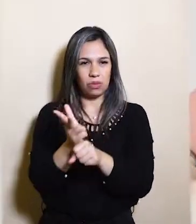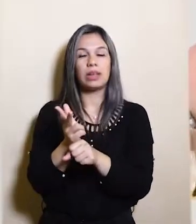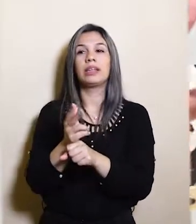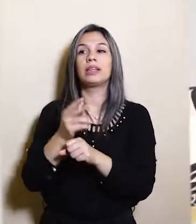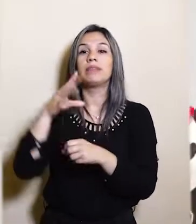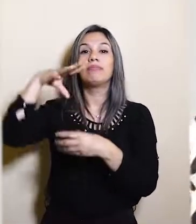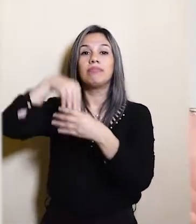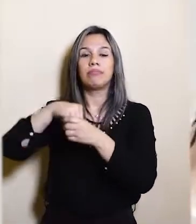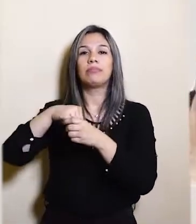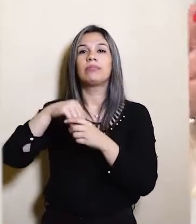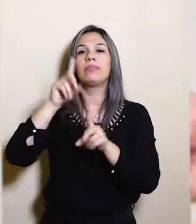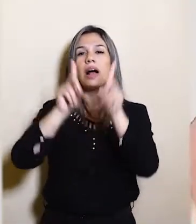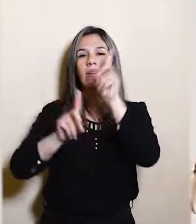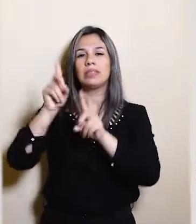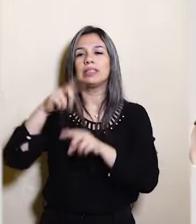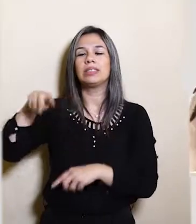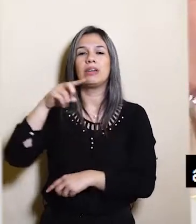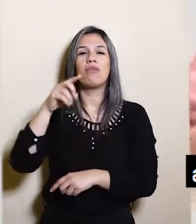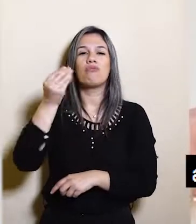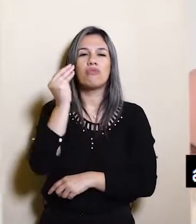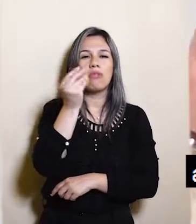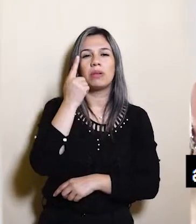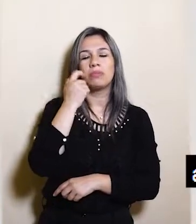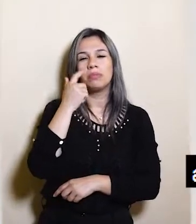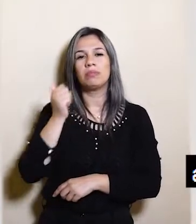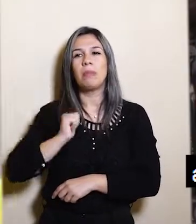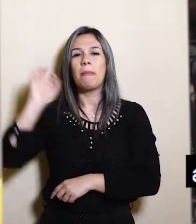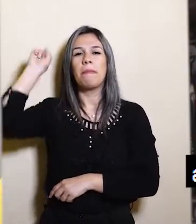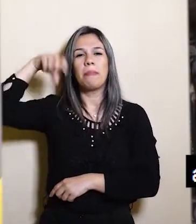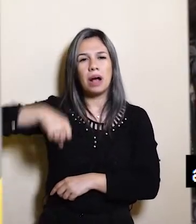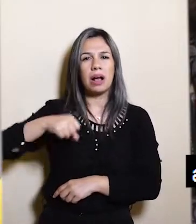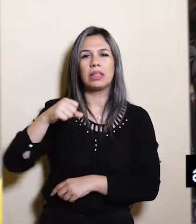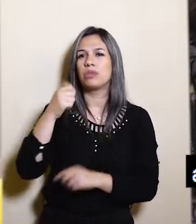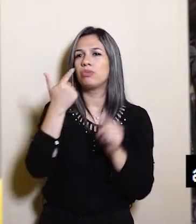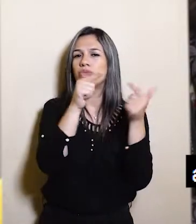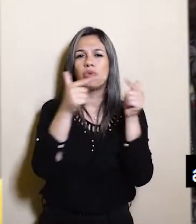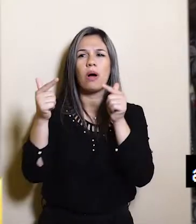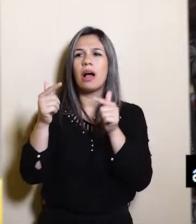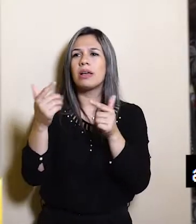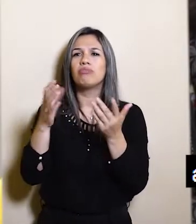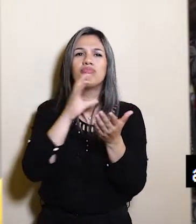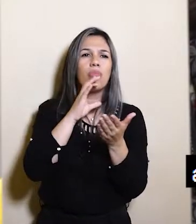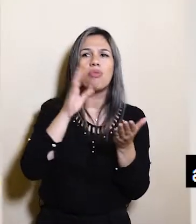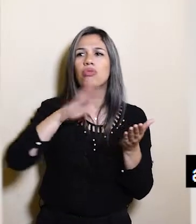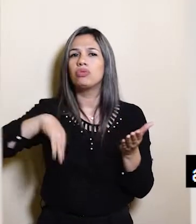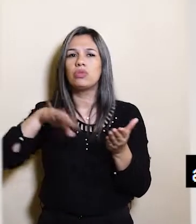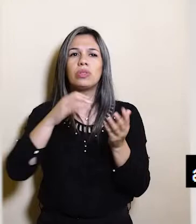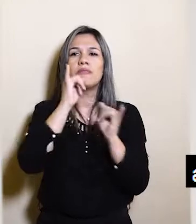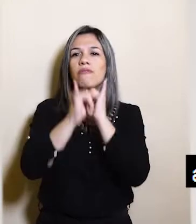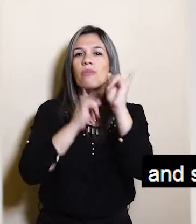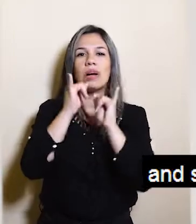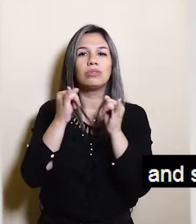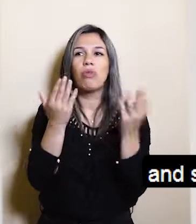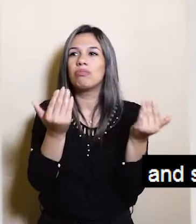sociedad civil, ha pedido muchas veces de los jóvenes y de los padres y madres que no tienen respuestas para los niños y